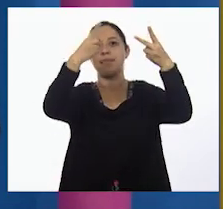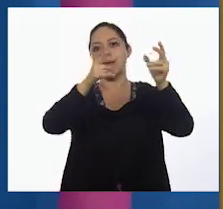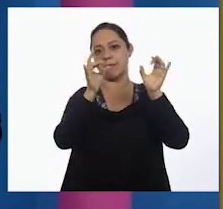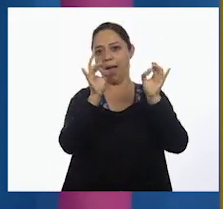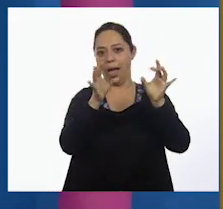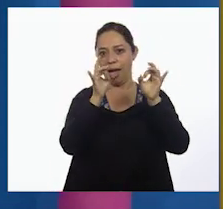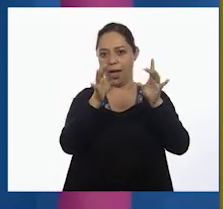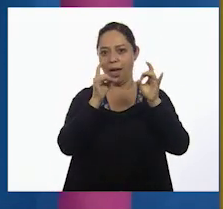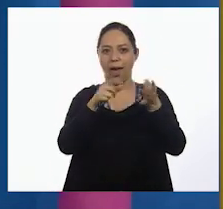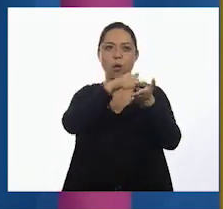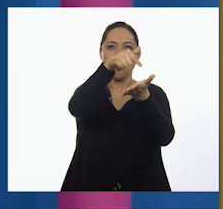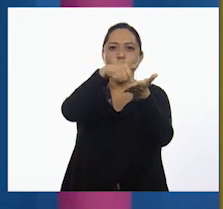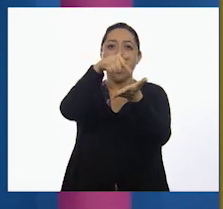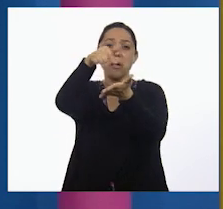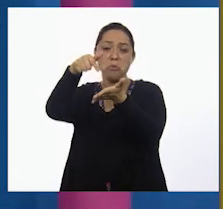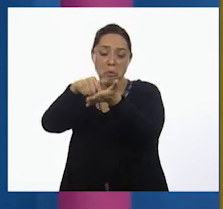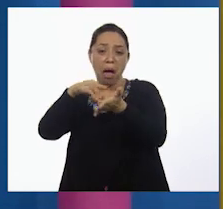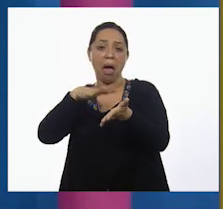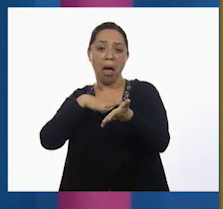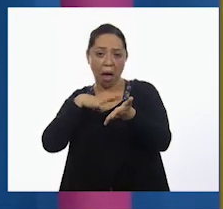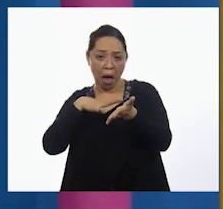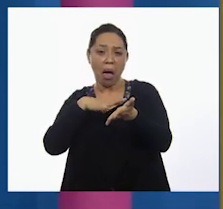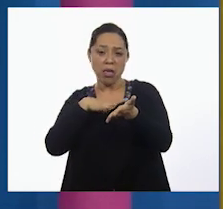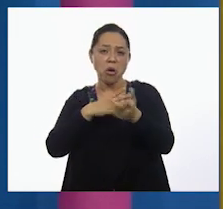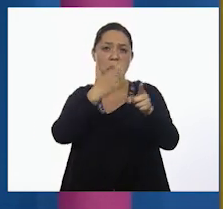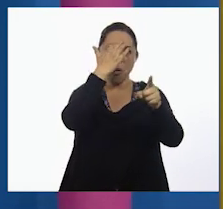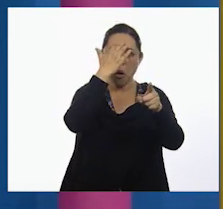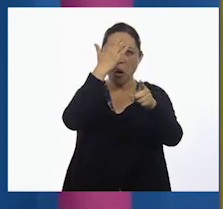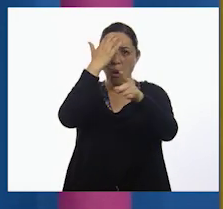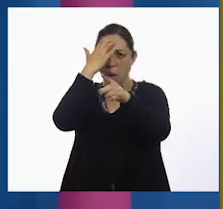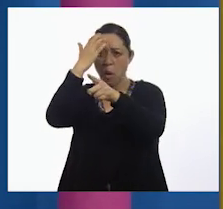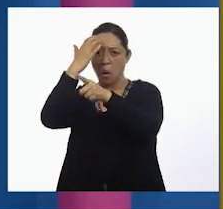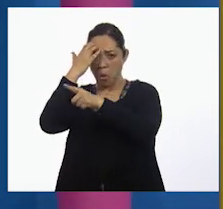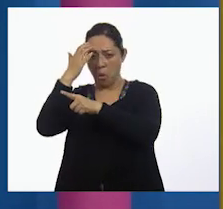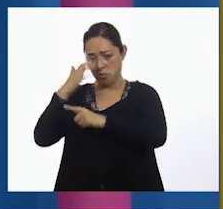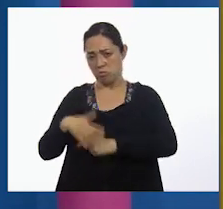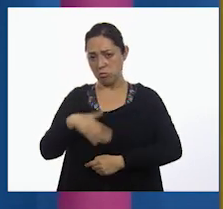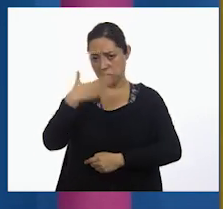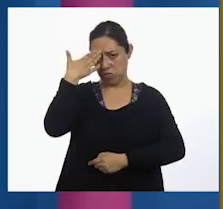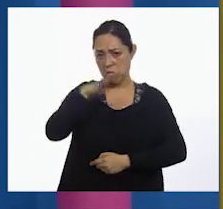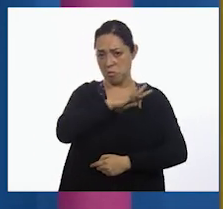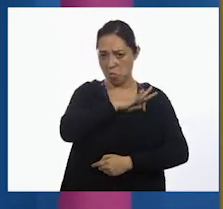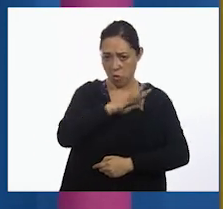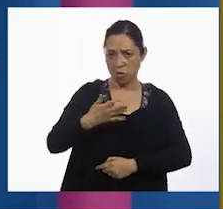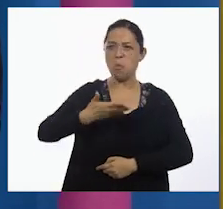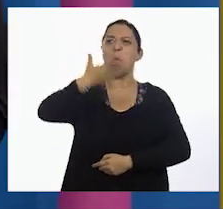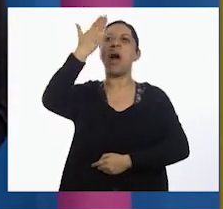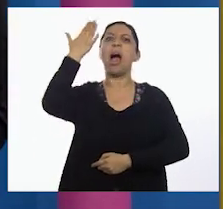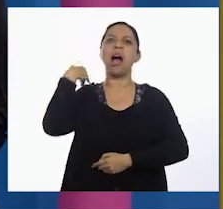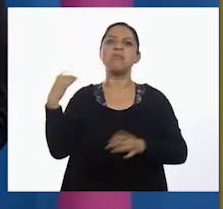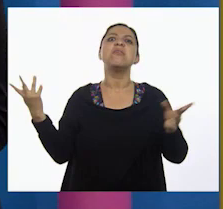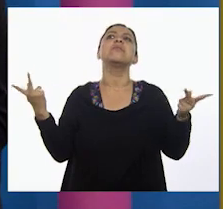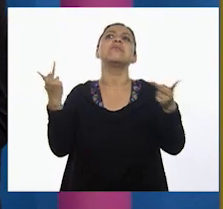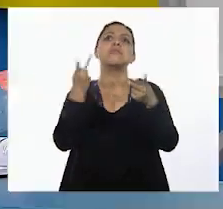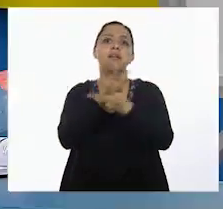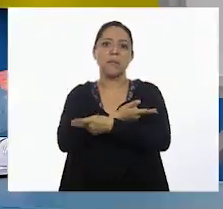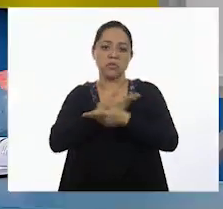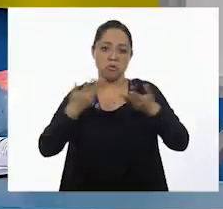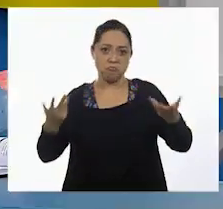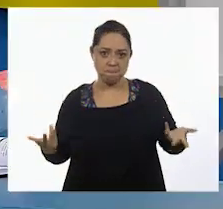varios sitios que son pues bastante reconocibles y que podríamos saber qué ha pasado con ellos. Claro que sí,